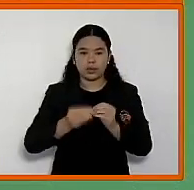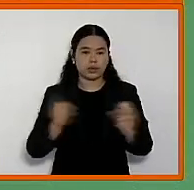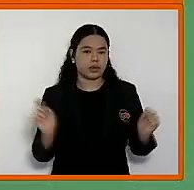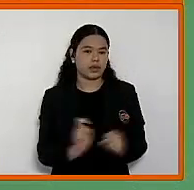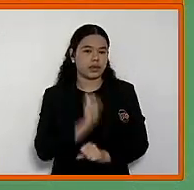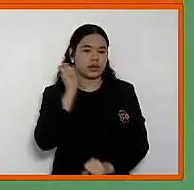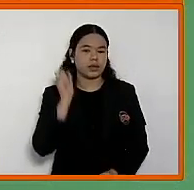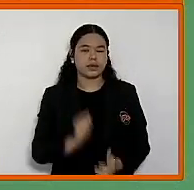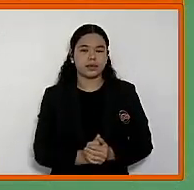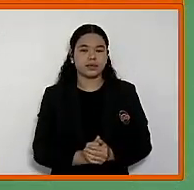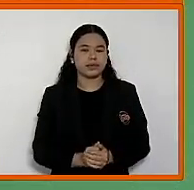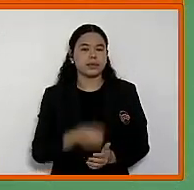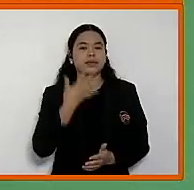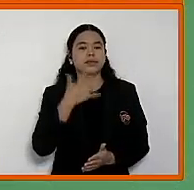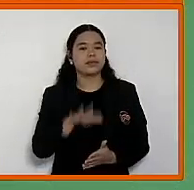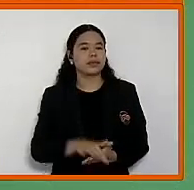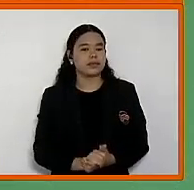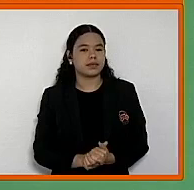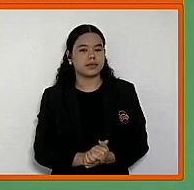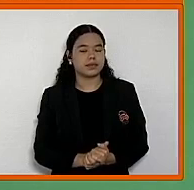es... Suerte.